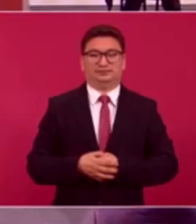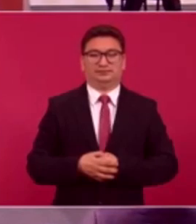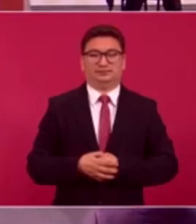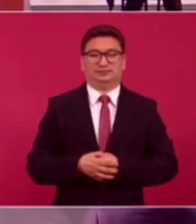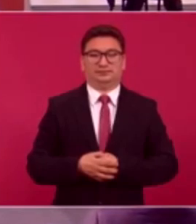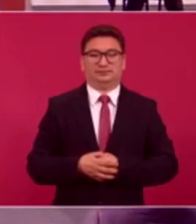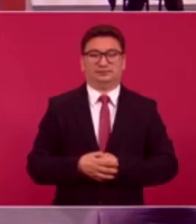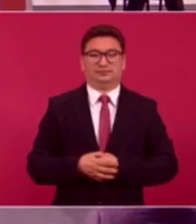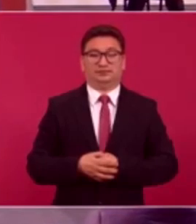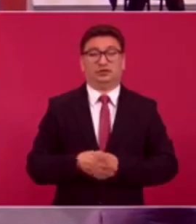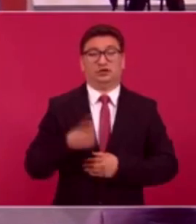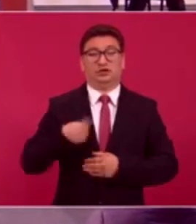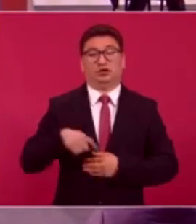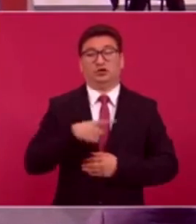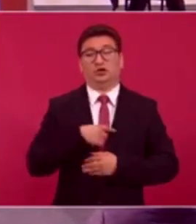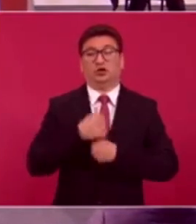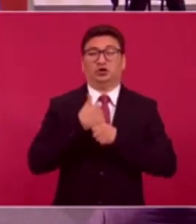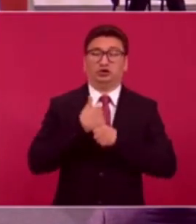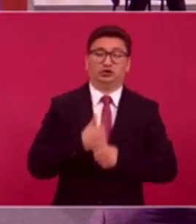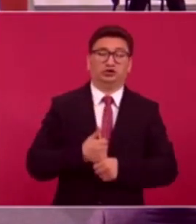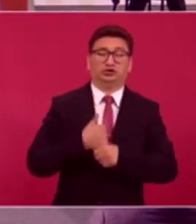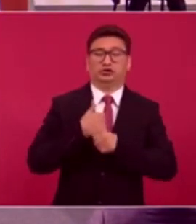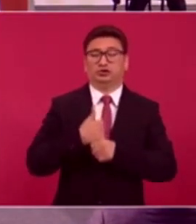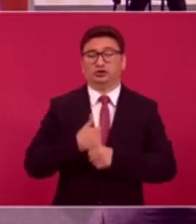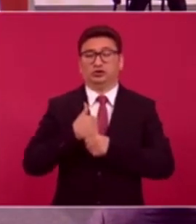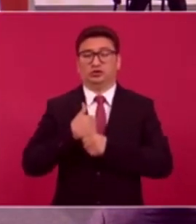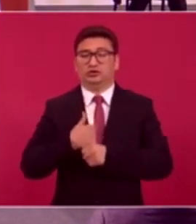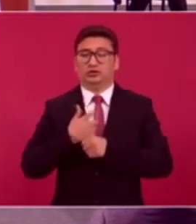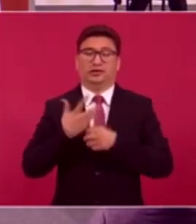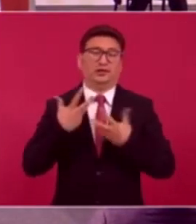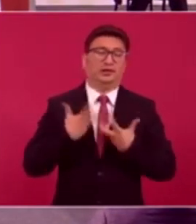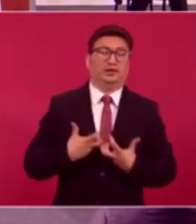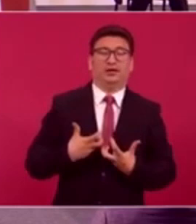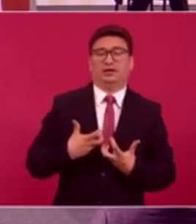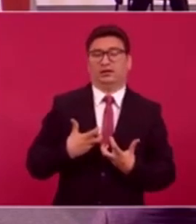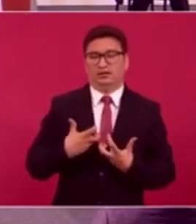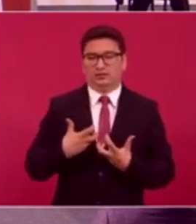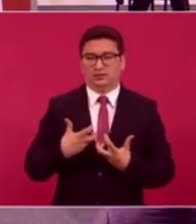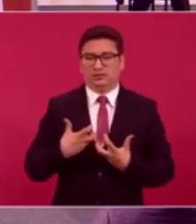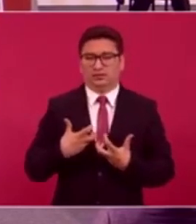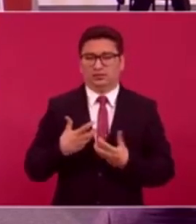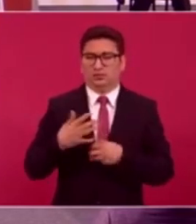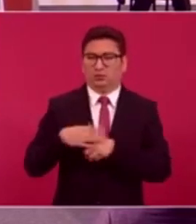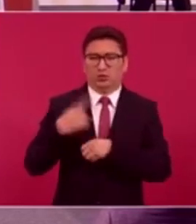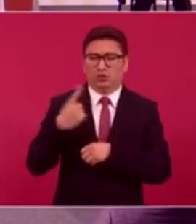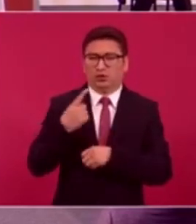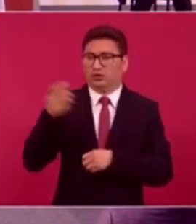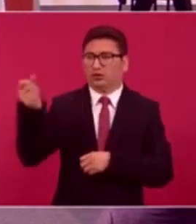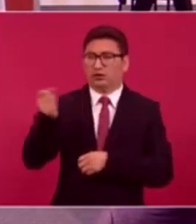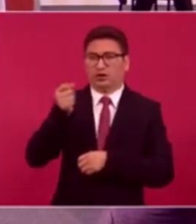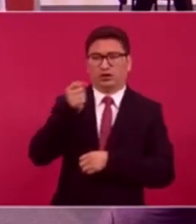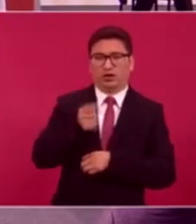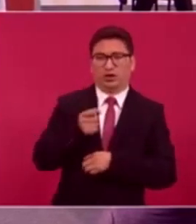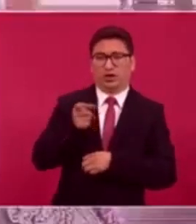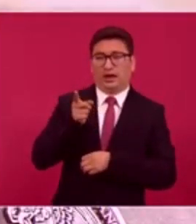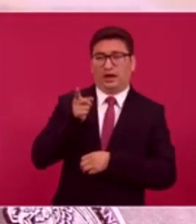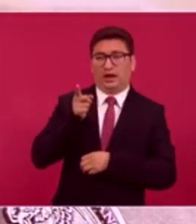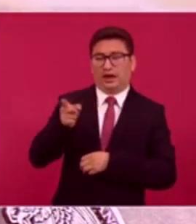Estamos padeciendo las consecuencias trágicas de tener a un